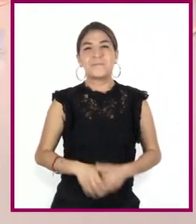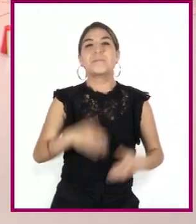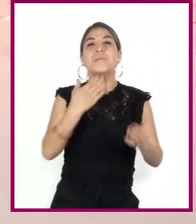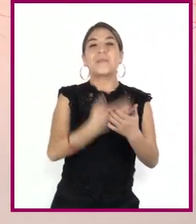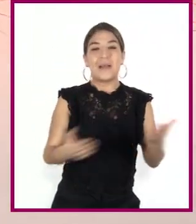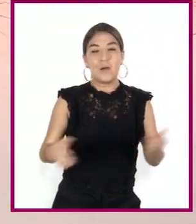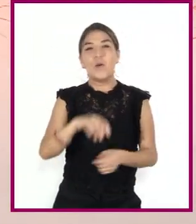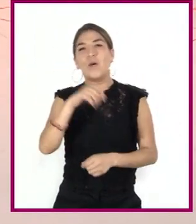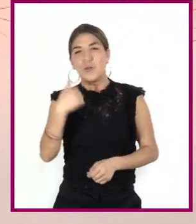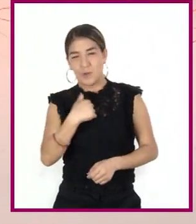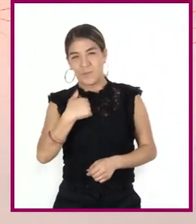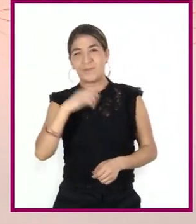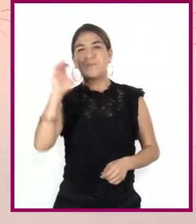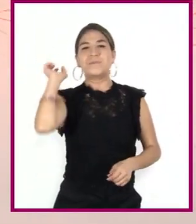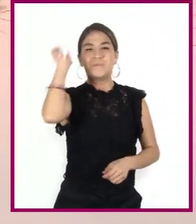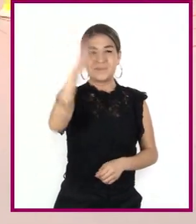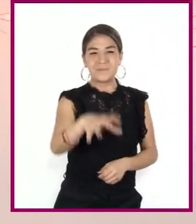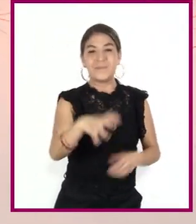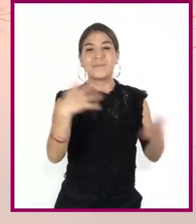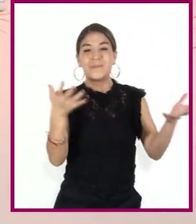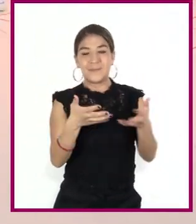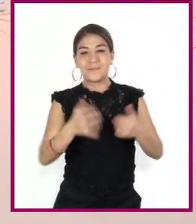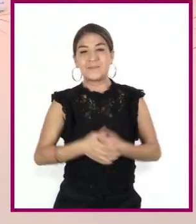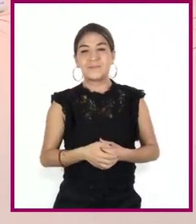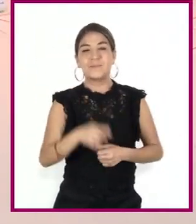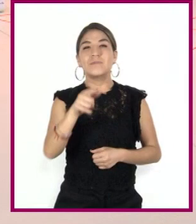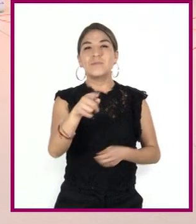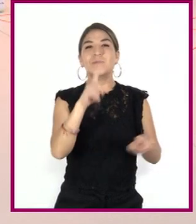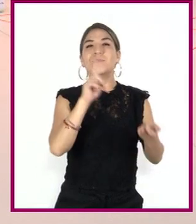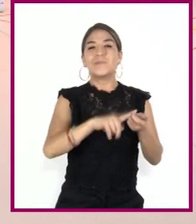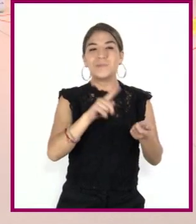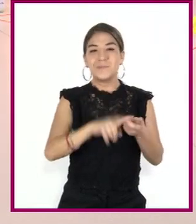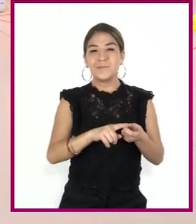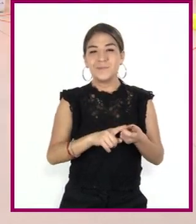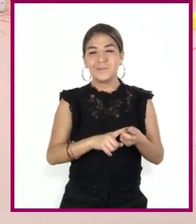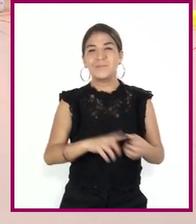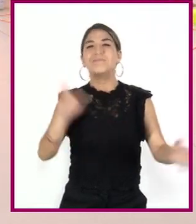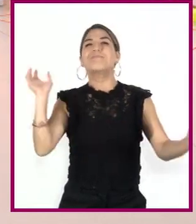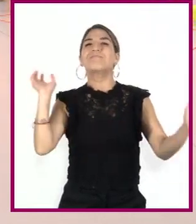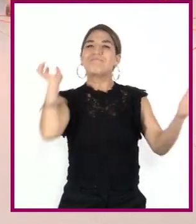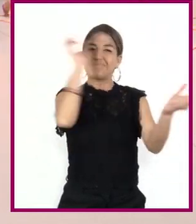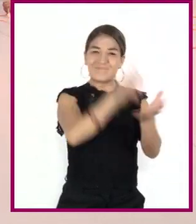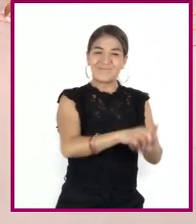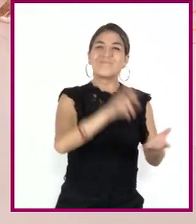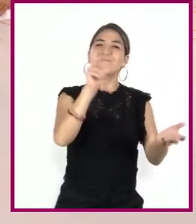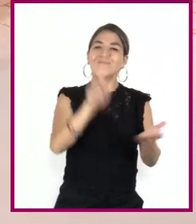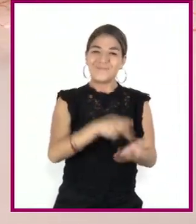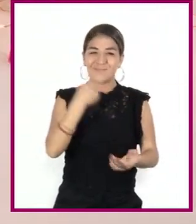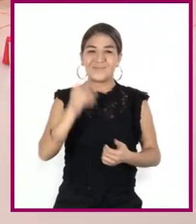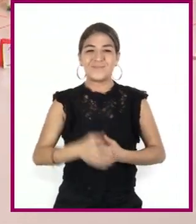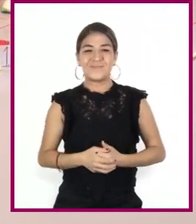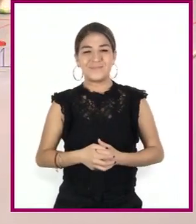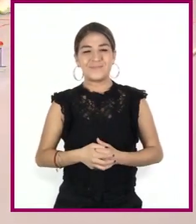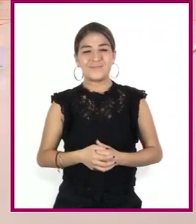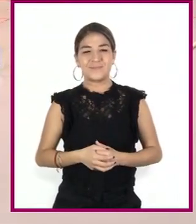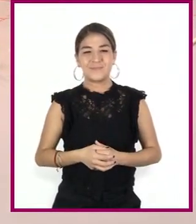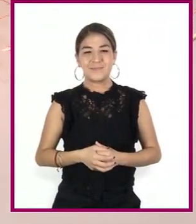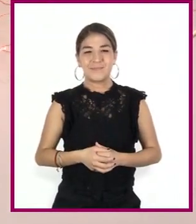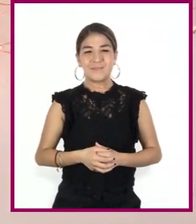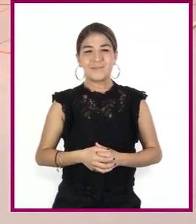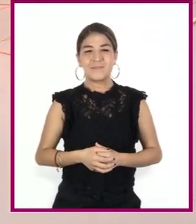siguiente lanzamiento y vamos a ver hacia dónde nos lleva, hacia el lanzador nuevamente. Vamos a la zona del